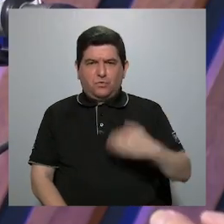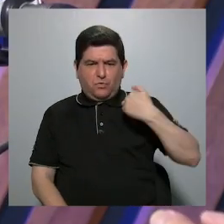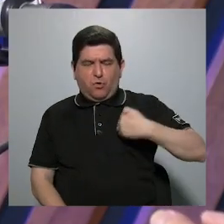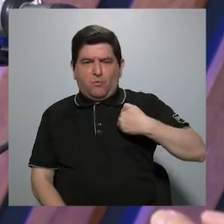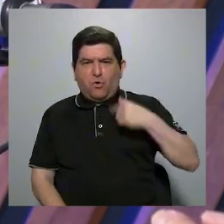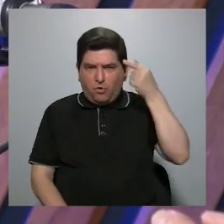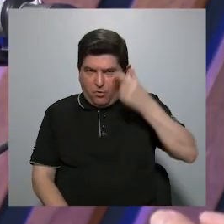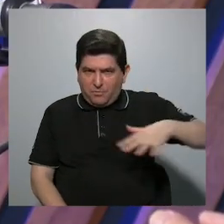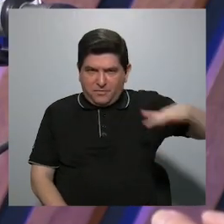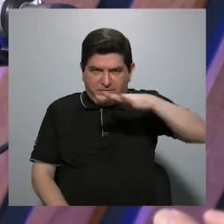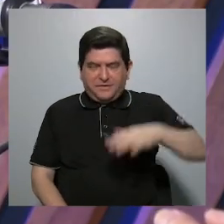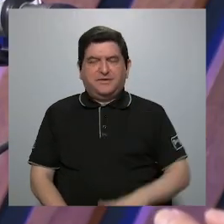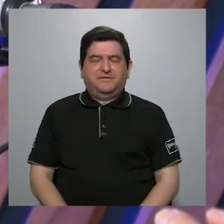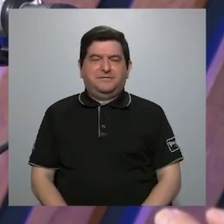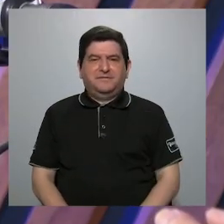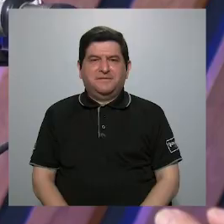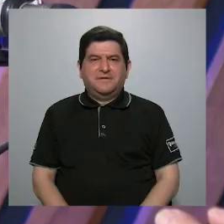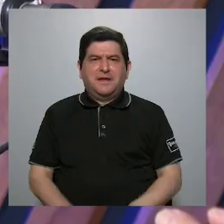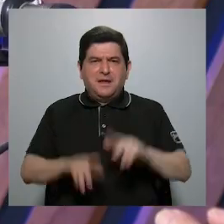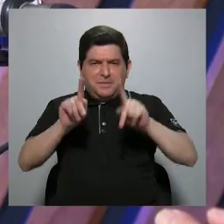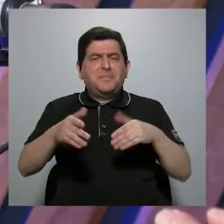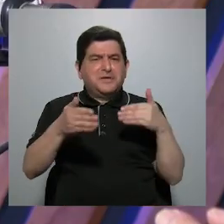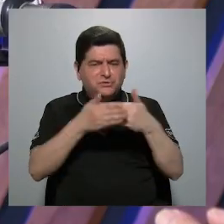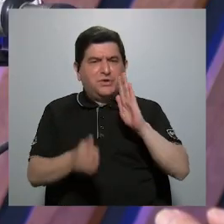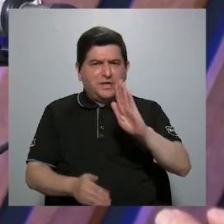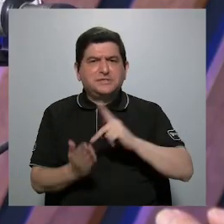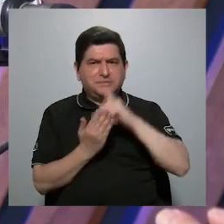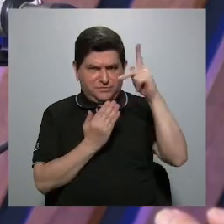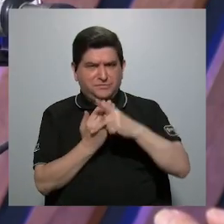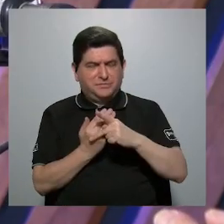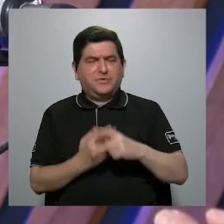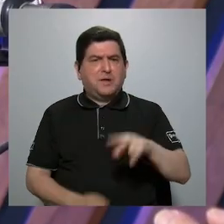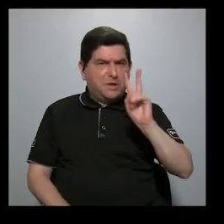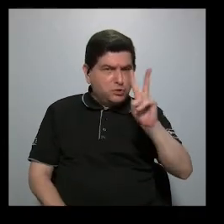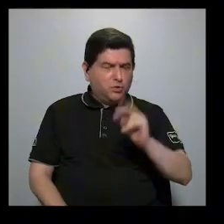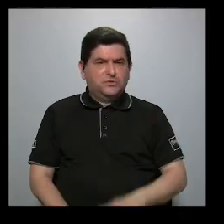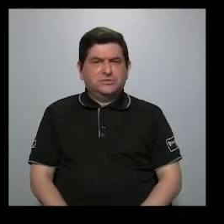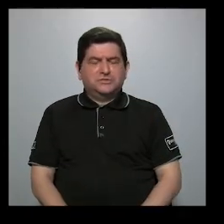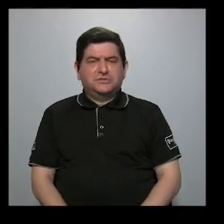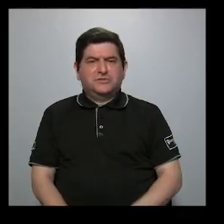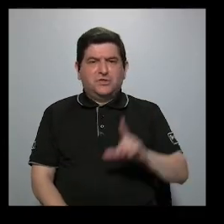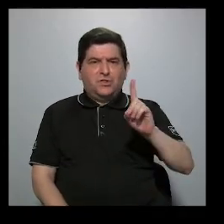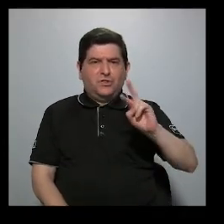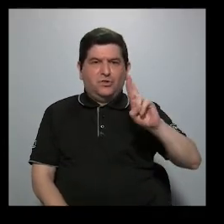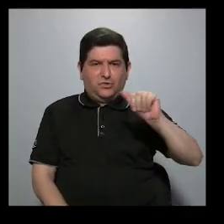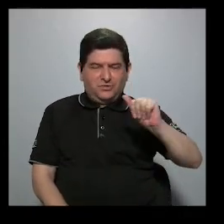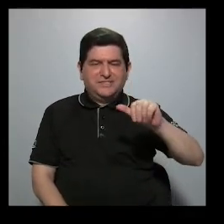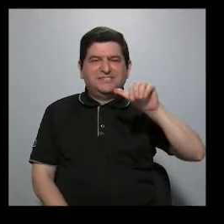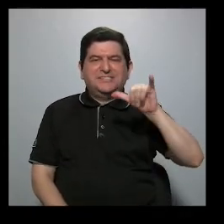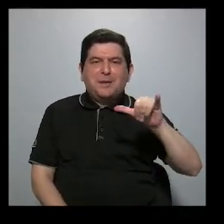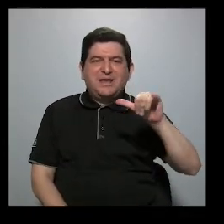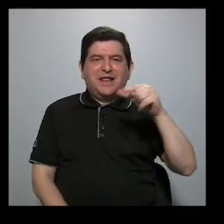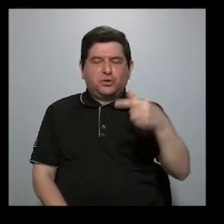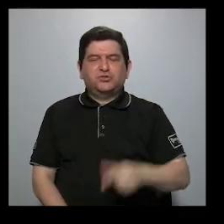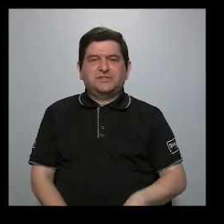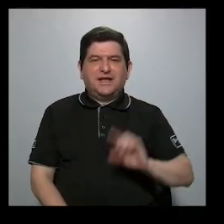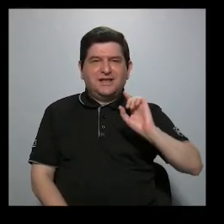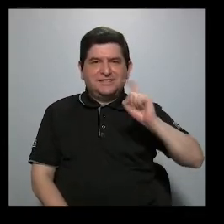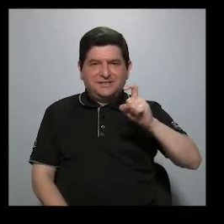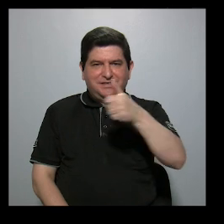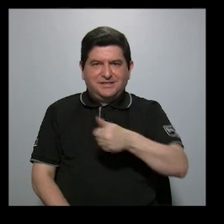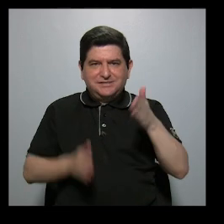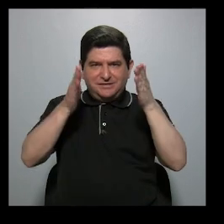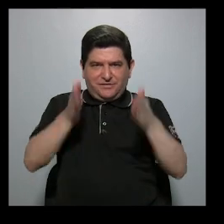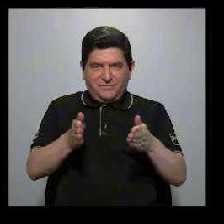dos especialistas que estoy seguro son cercanos a su programa, la doctora Yamilet González, ex rectora